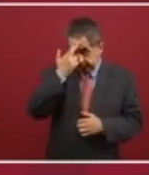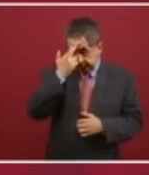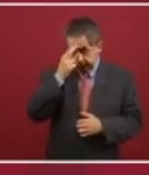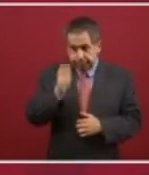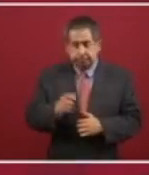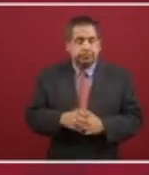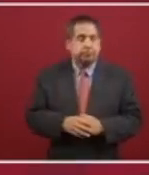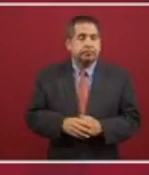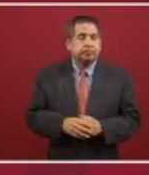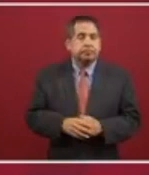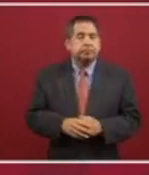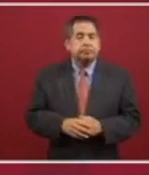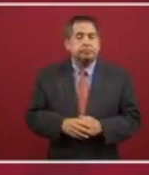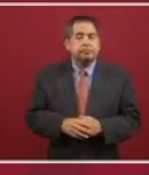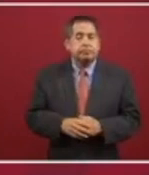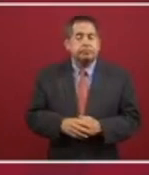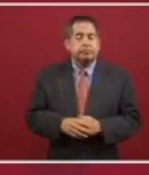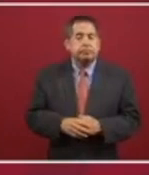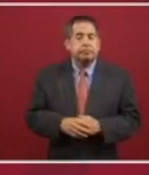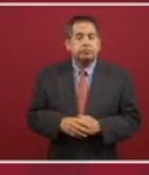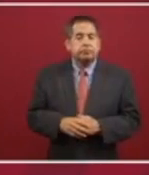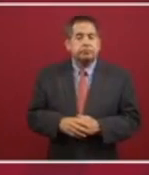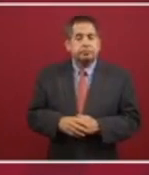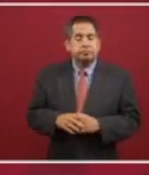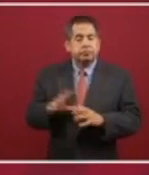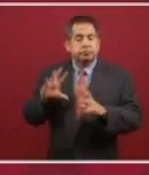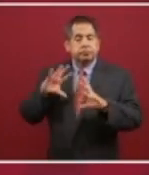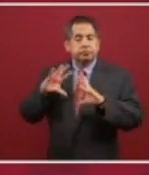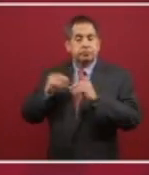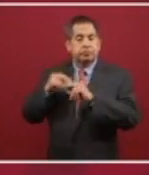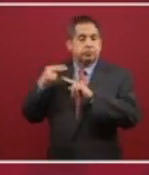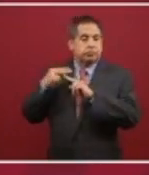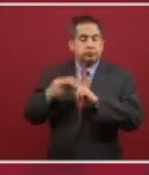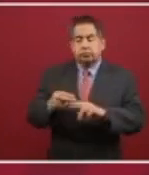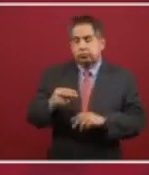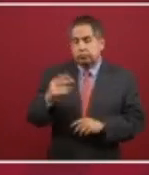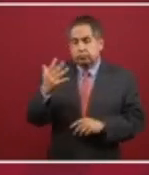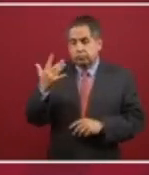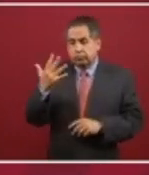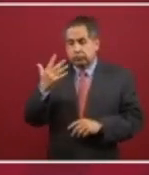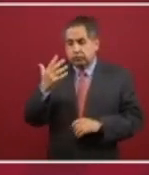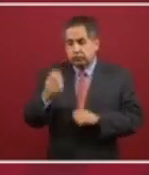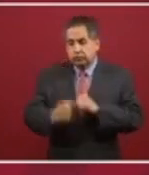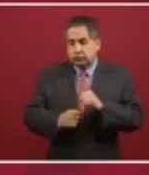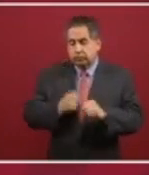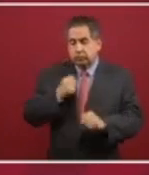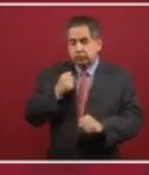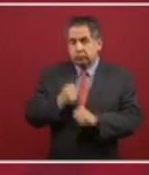se cumplen 50 años del accidente o